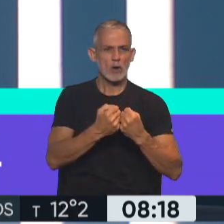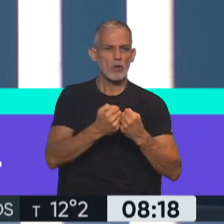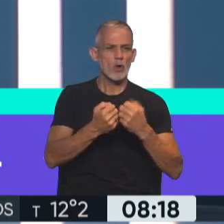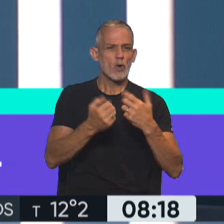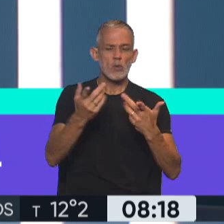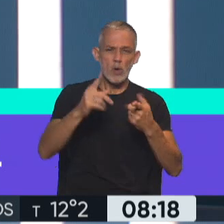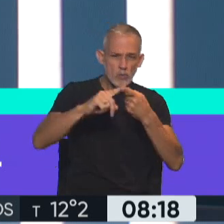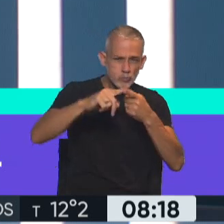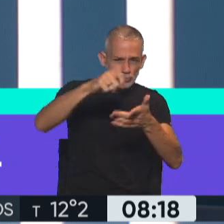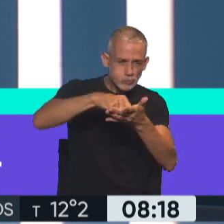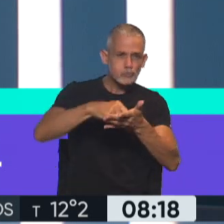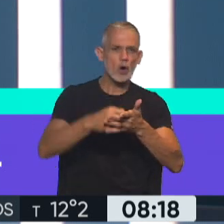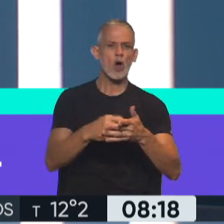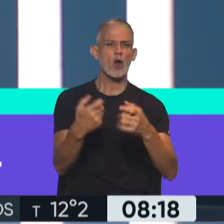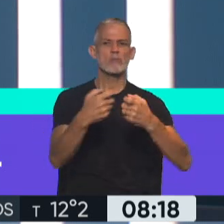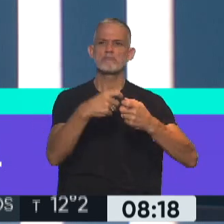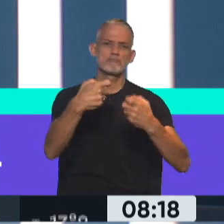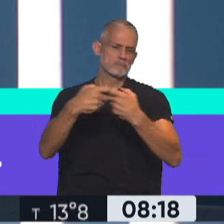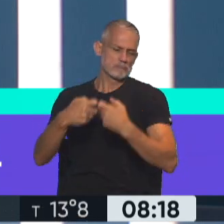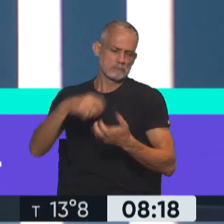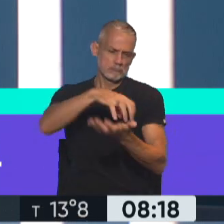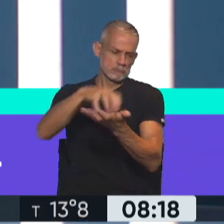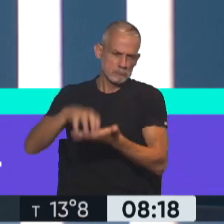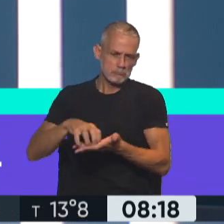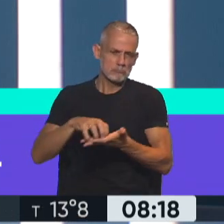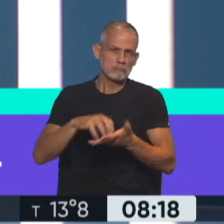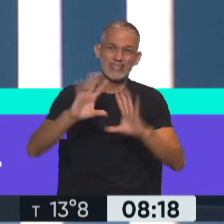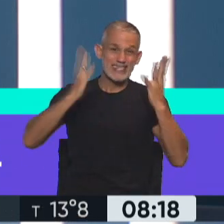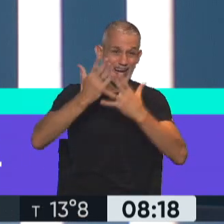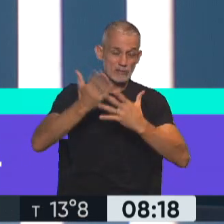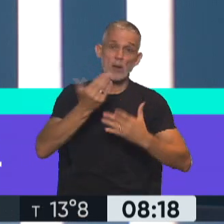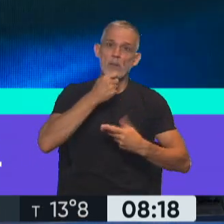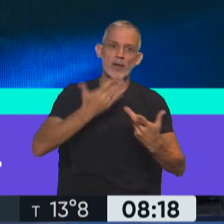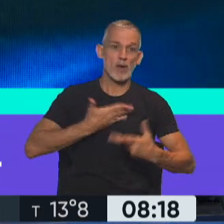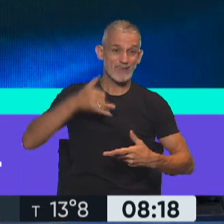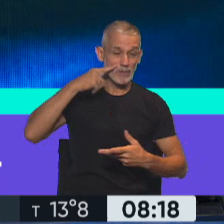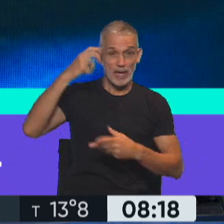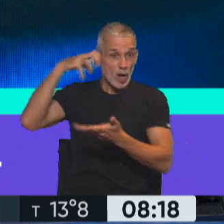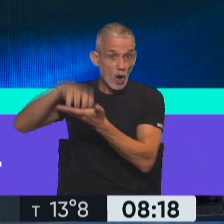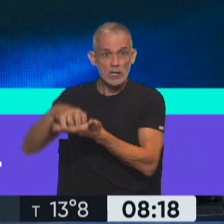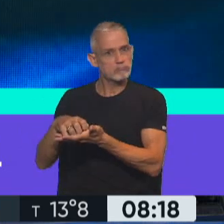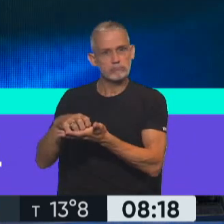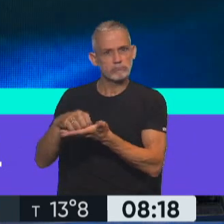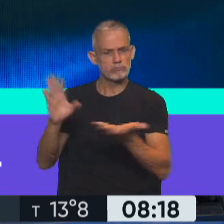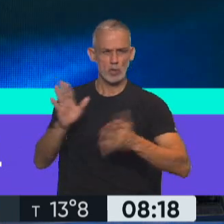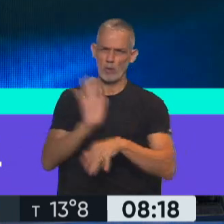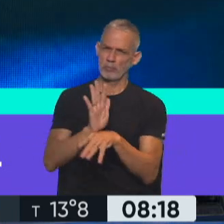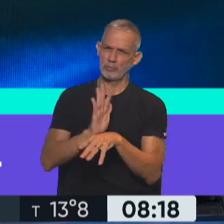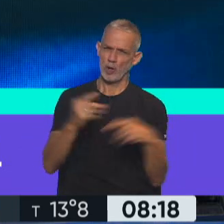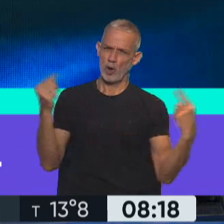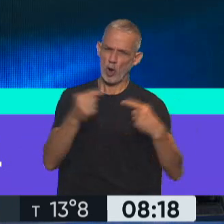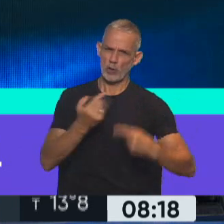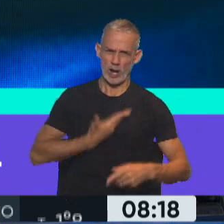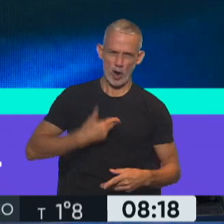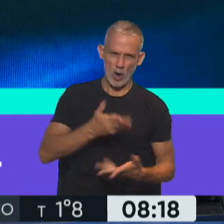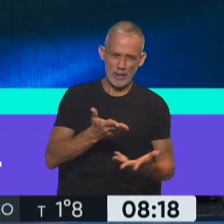entendimientos con organismos internacionales, entre ellos el Fondo Monetario Internacional. Sin el acuerdo del Congreso. Esto iría en contra de la idea del gobierno, claro, porque